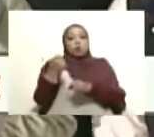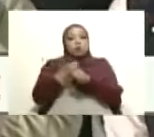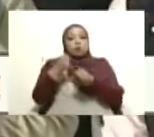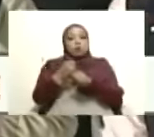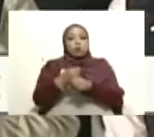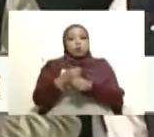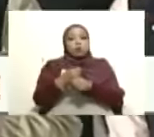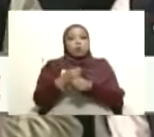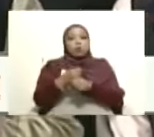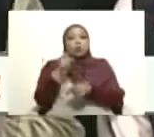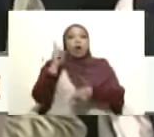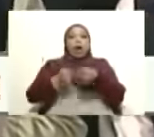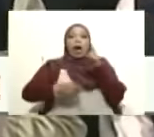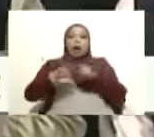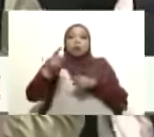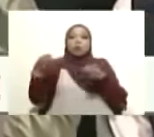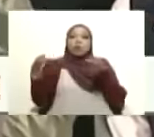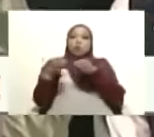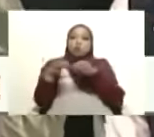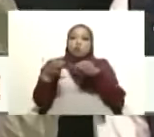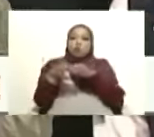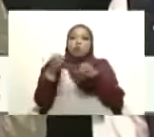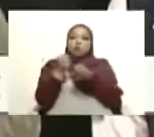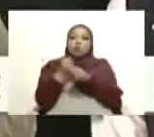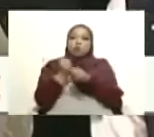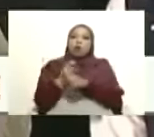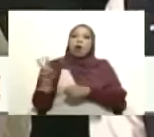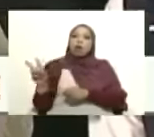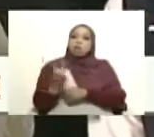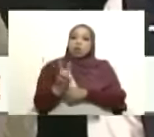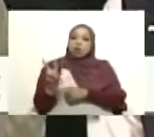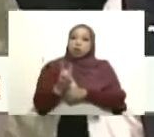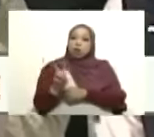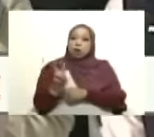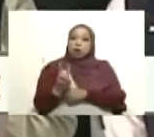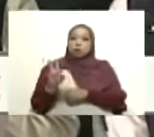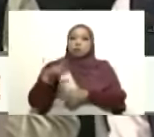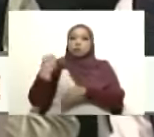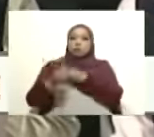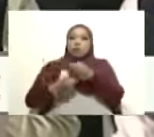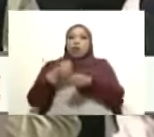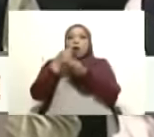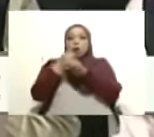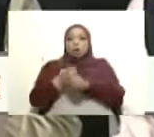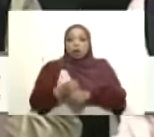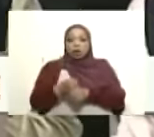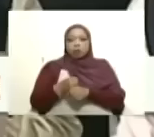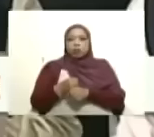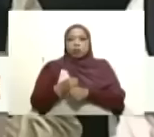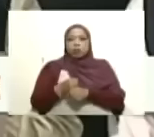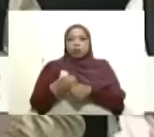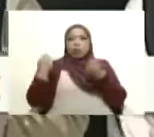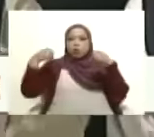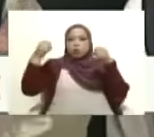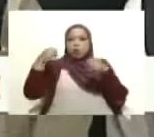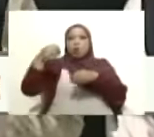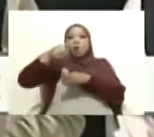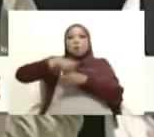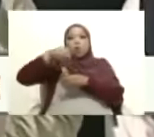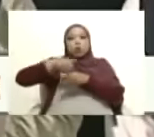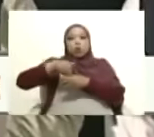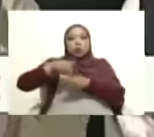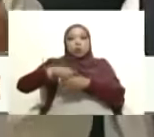hay algunas mesas donde los venezolanos y las venezolanas están esperando para ejercer su voto, pero